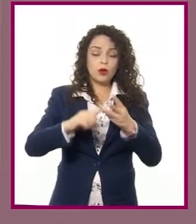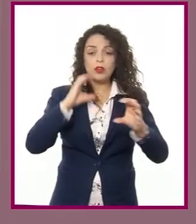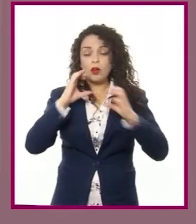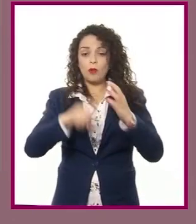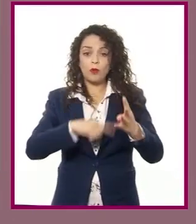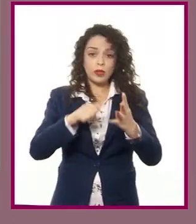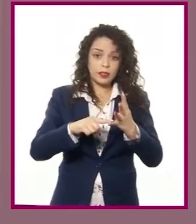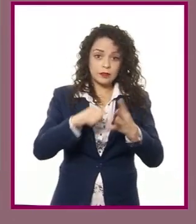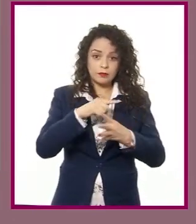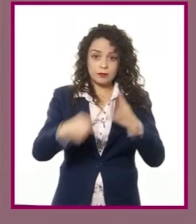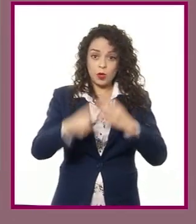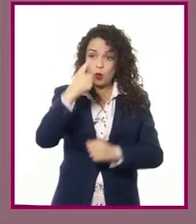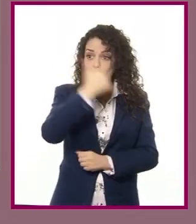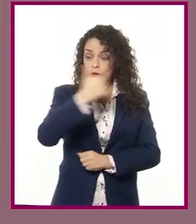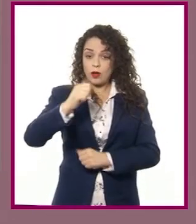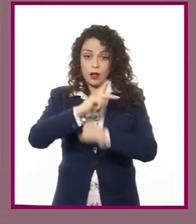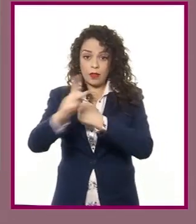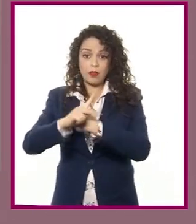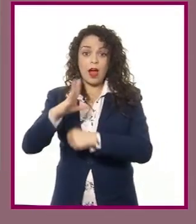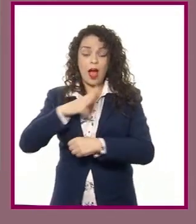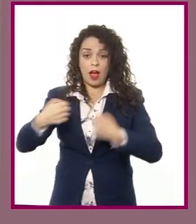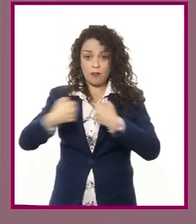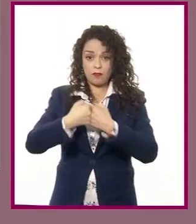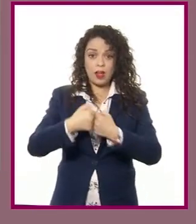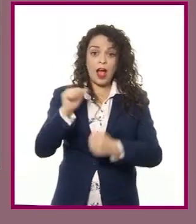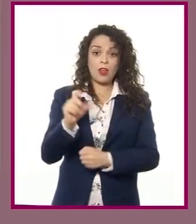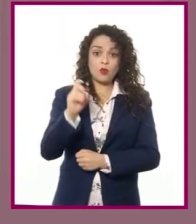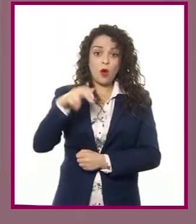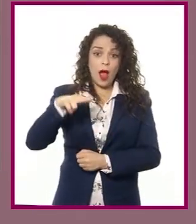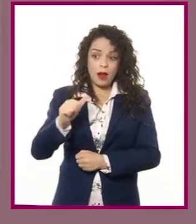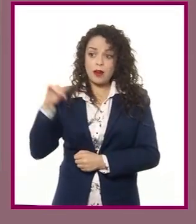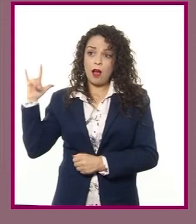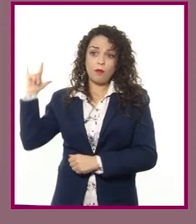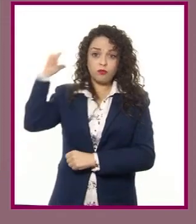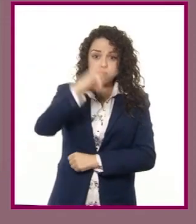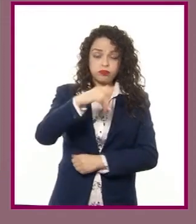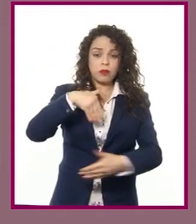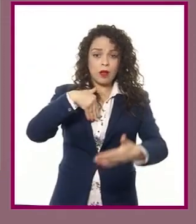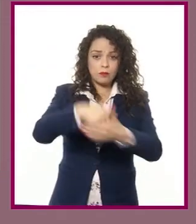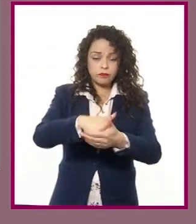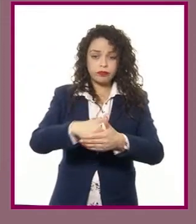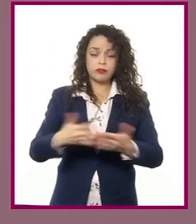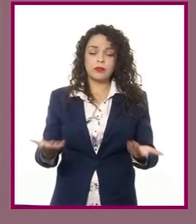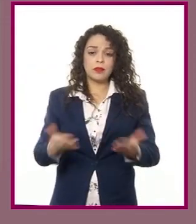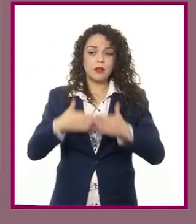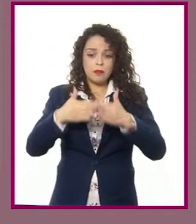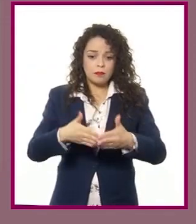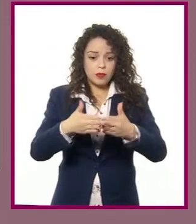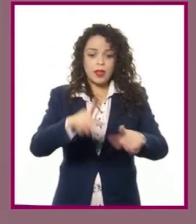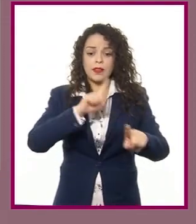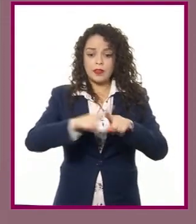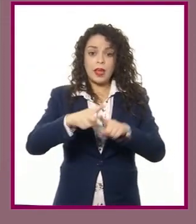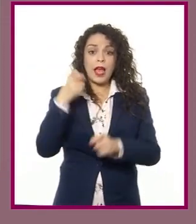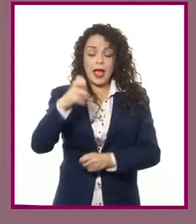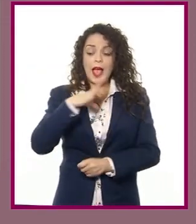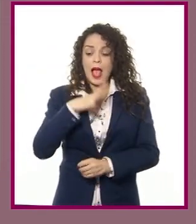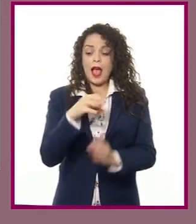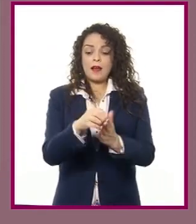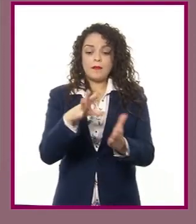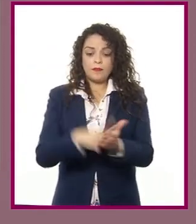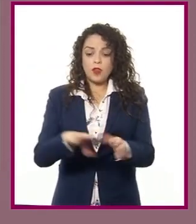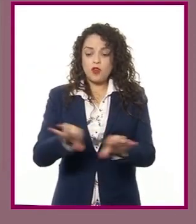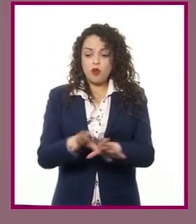Cada país tiene aduanas en sus fronteras, puertos marítimos y aeropuertos. A través de ellas registra,